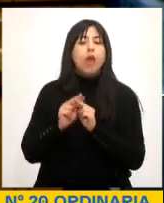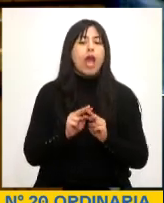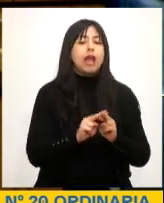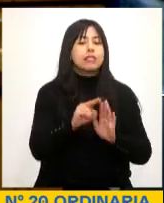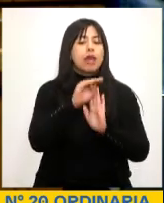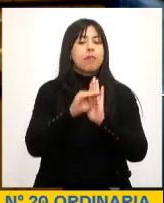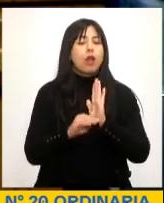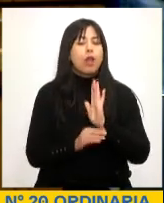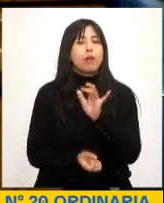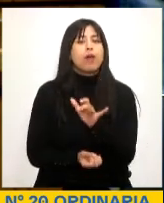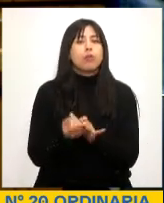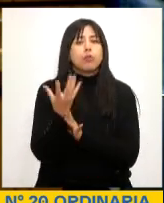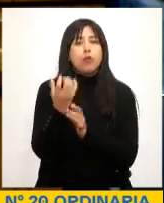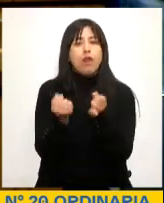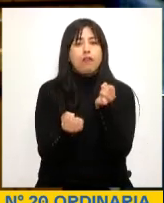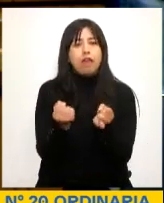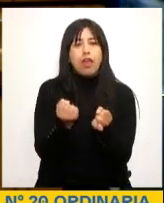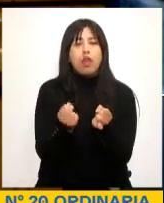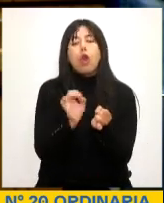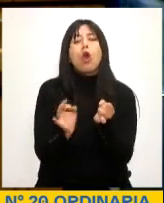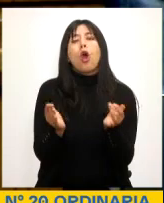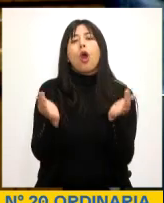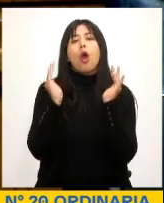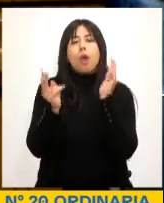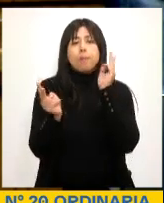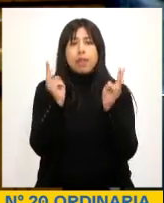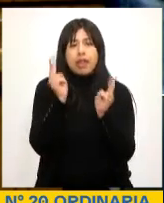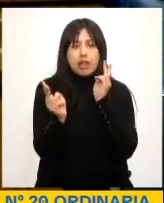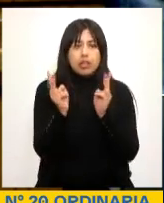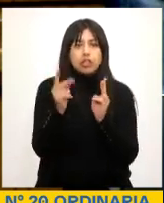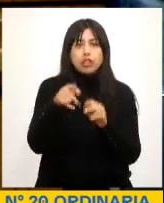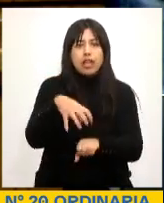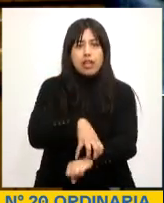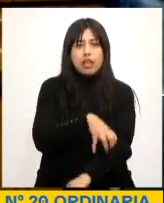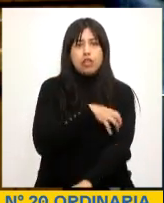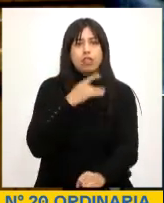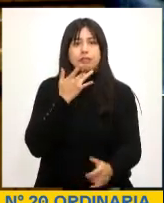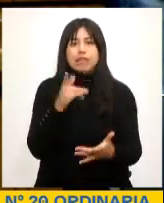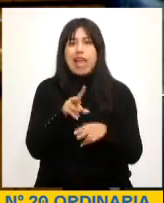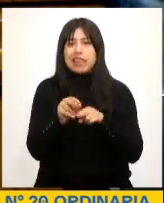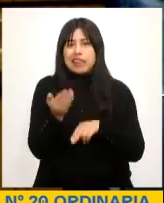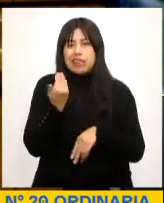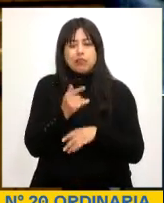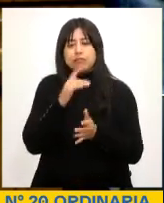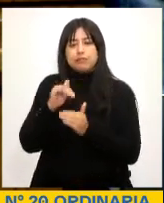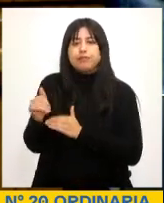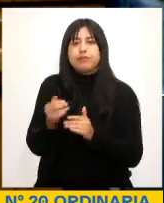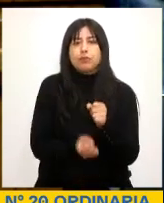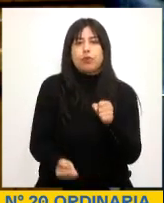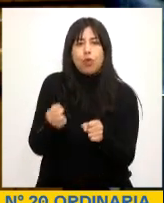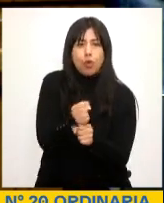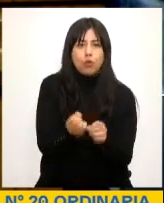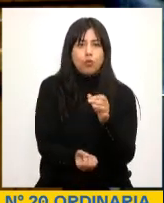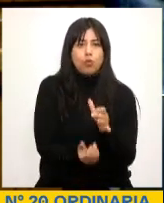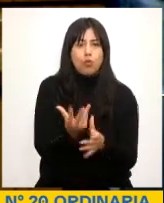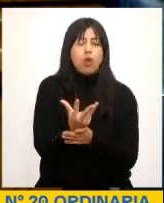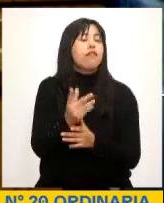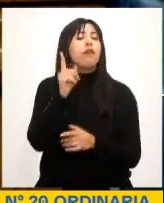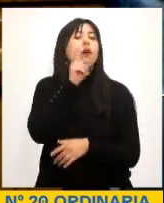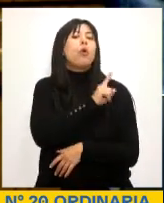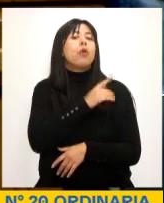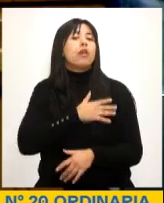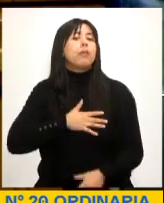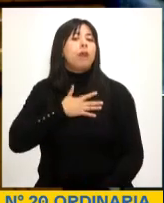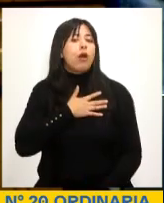renovar vehículos del transporte público en regiones en consideración a su antigüedad finalmente presidente quiero destacar el trabajo realizado por los